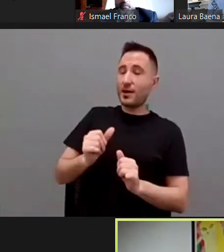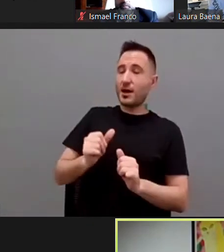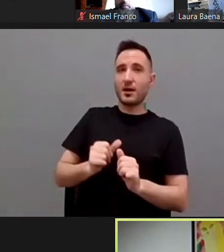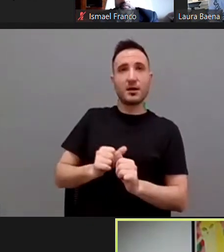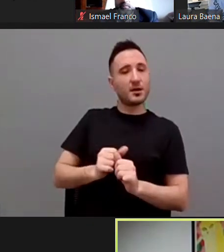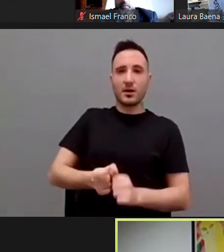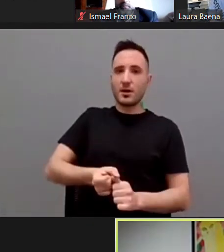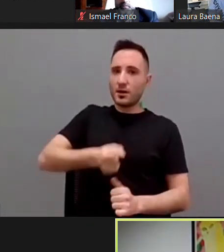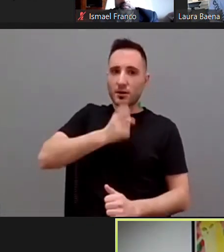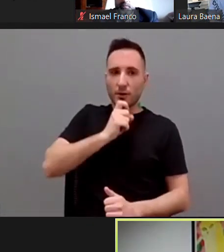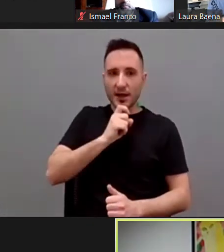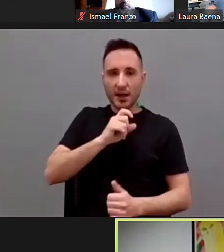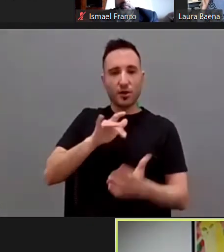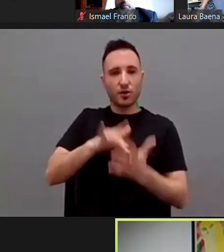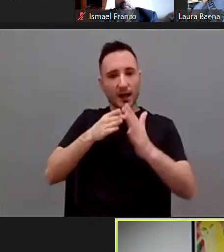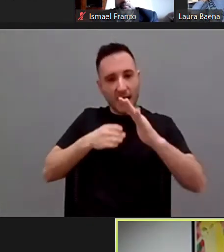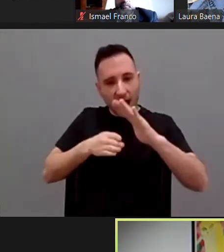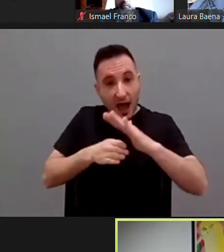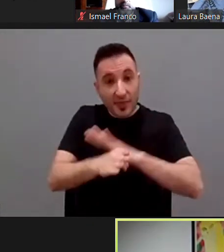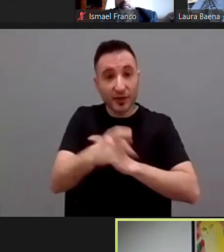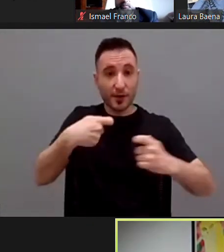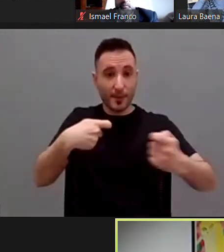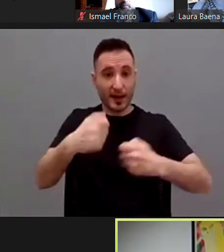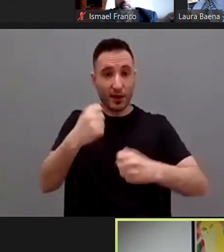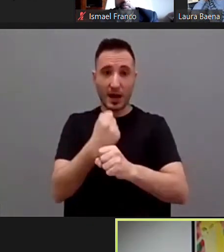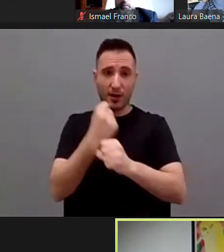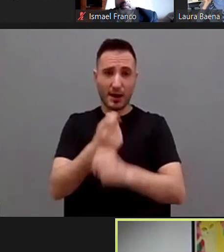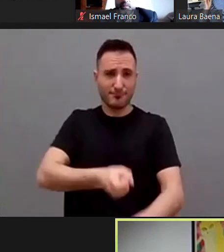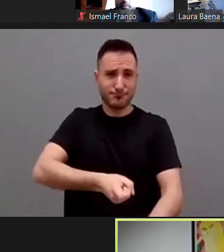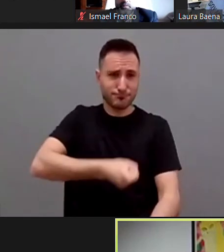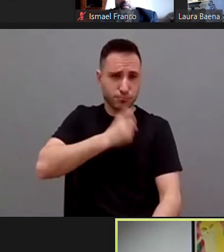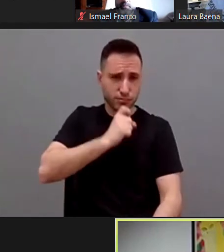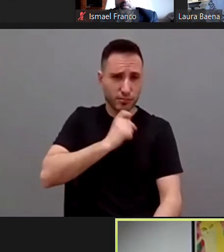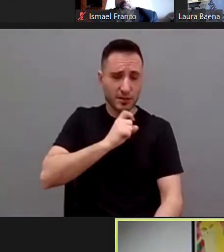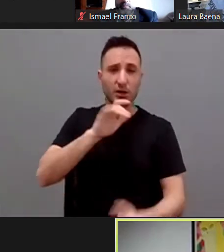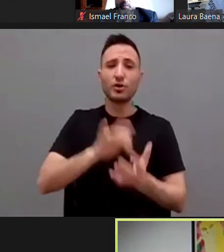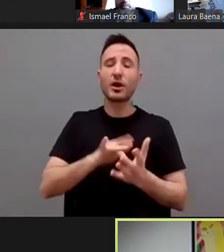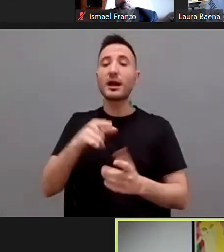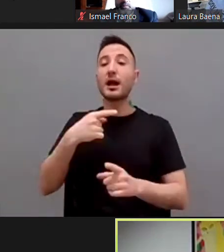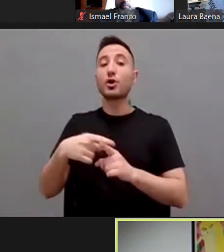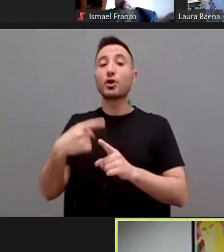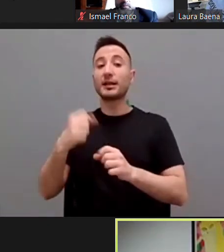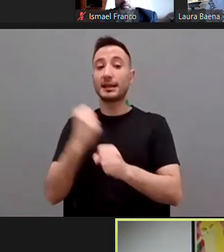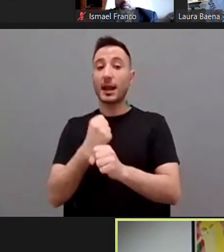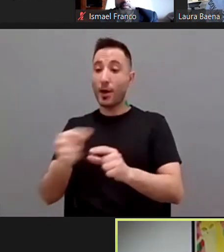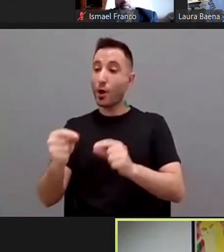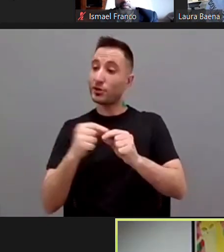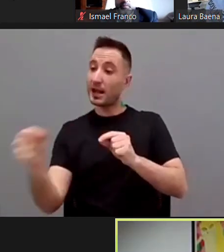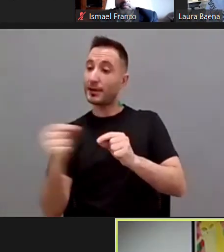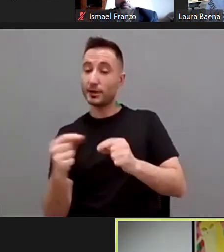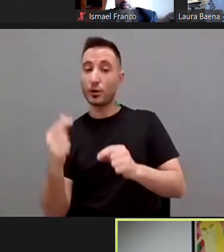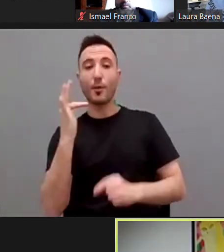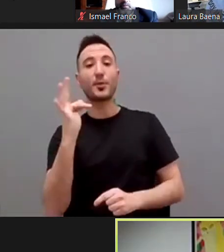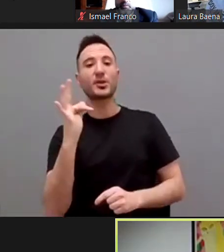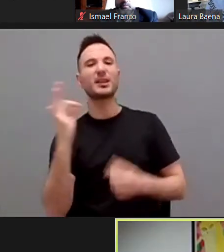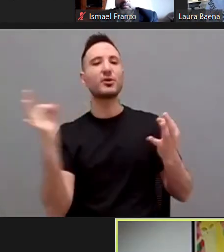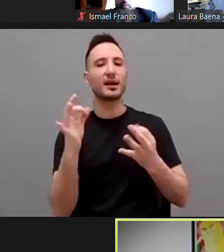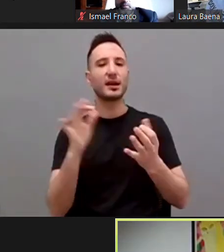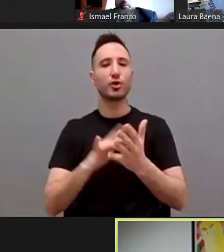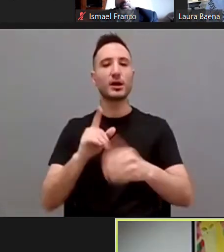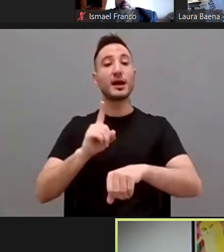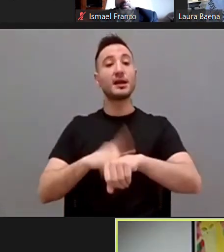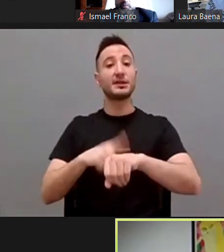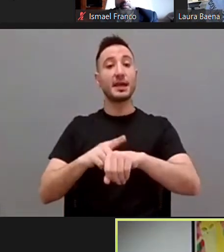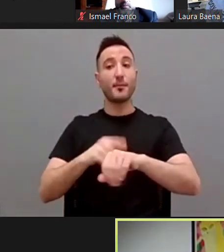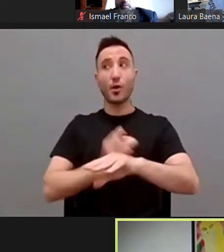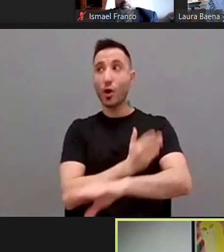dificultad para acceder al mercado laboral. No se nos escapa que una de las ventajas del teletrabajo es el ahorro en tiempos de desplazamiento, que